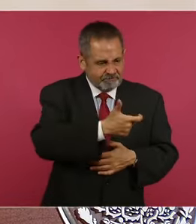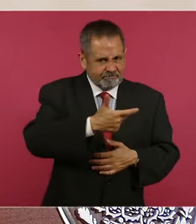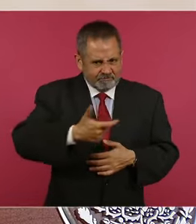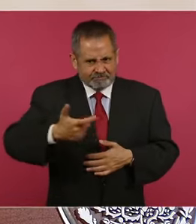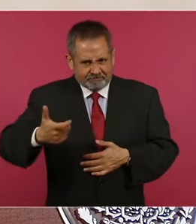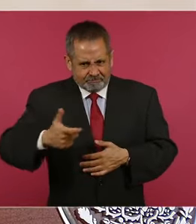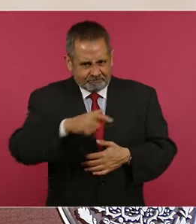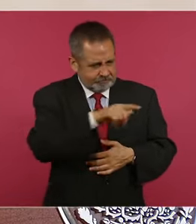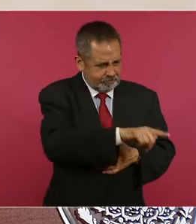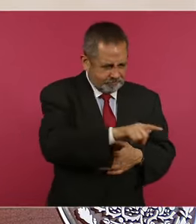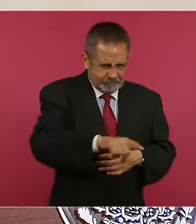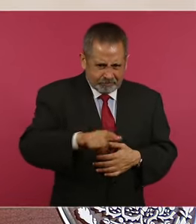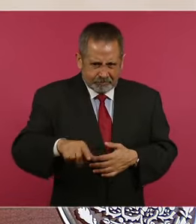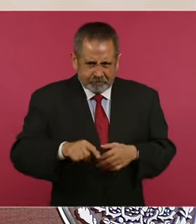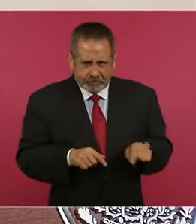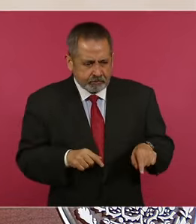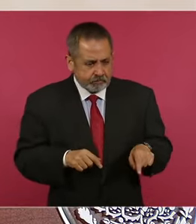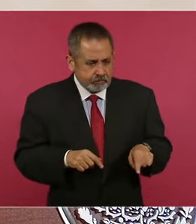por lo mismo